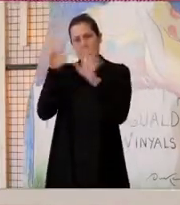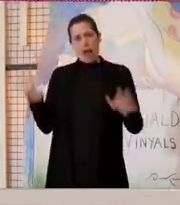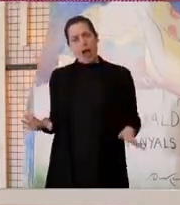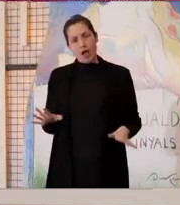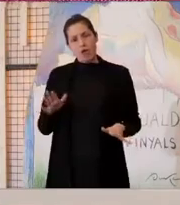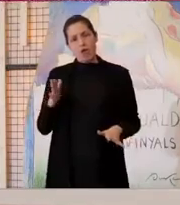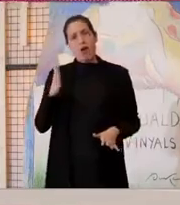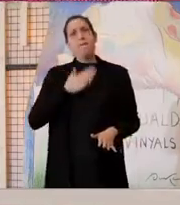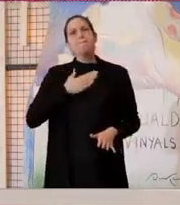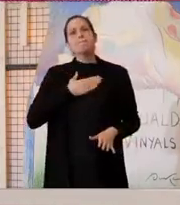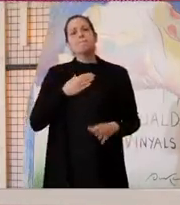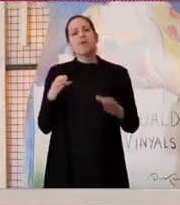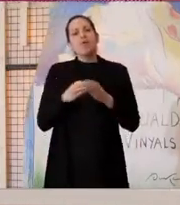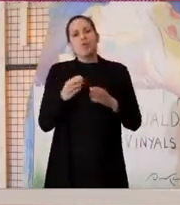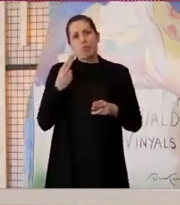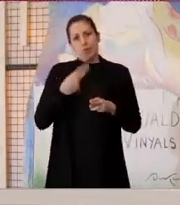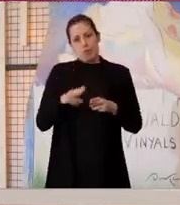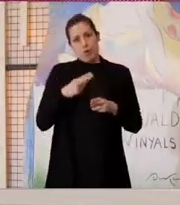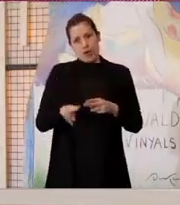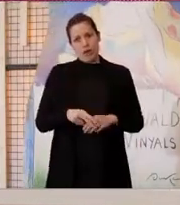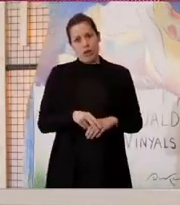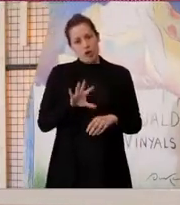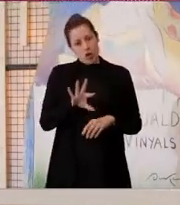el que ha tomado esa decisión